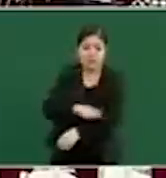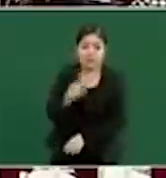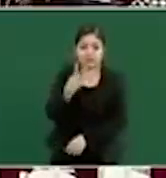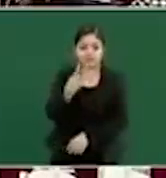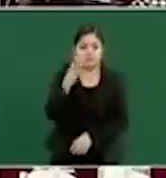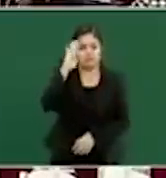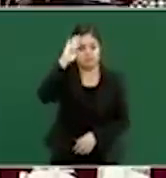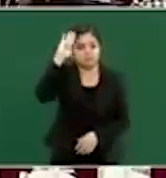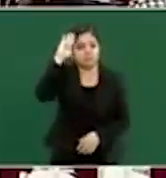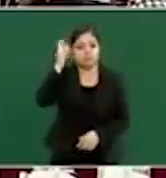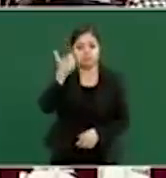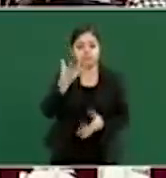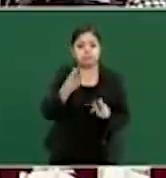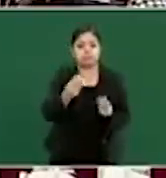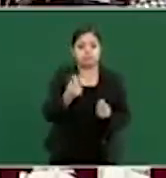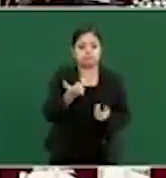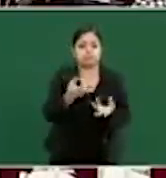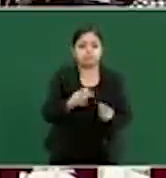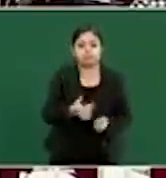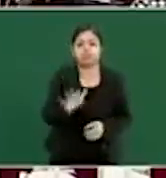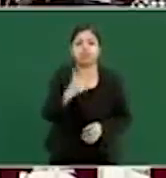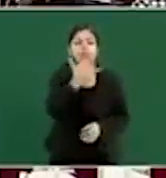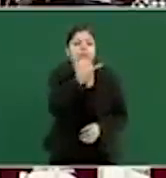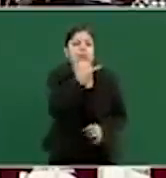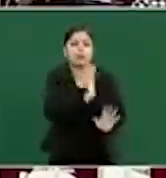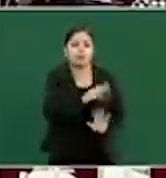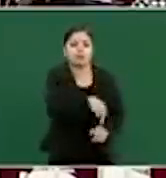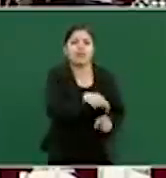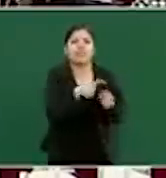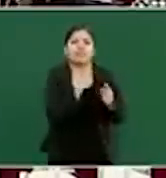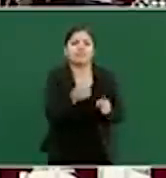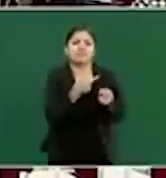incrementó demasiado, ahorita todavía no se anuncia. Es que es distinto, o sea,